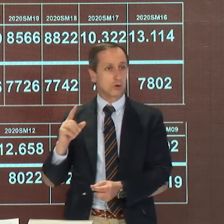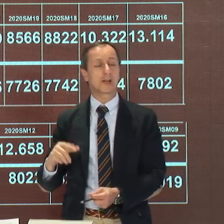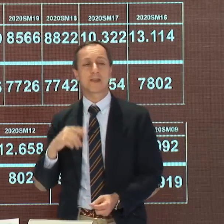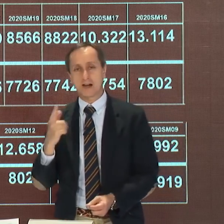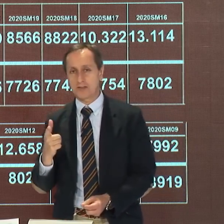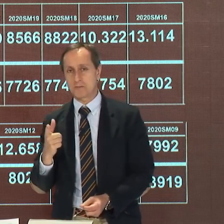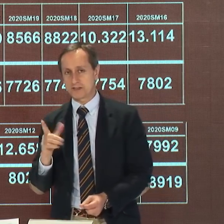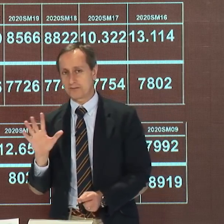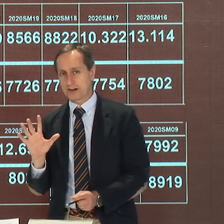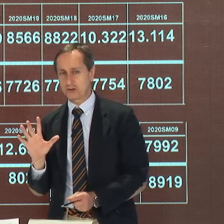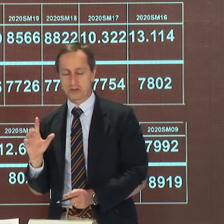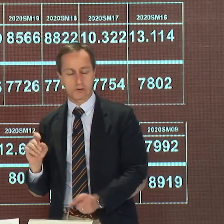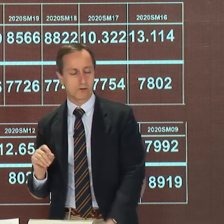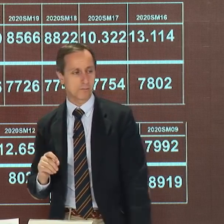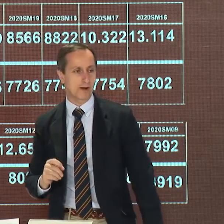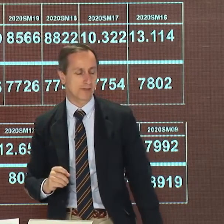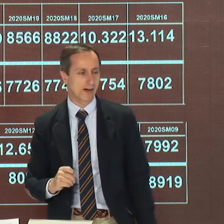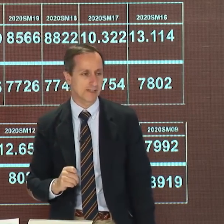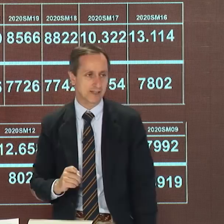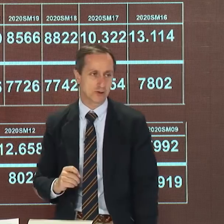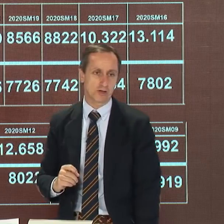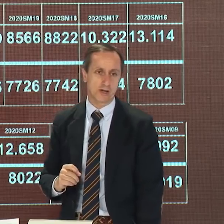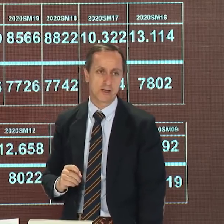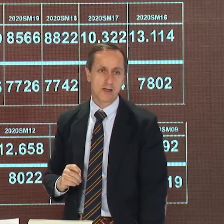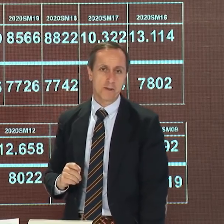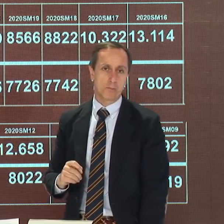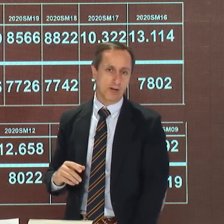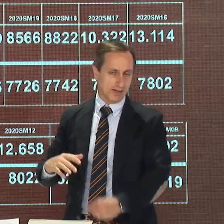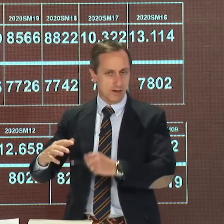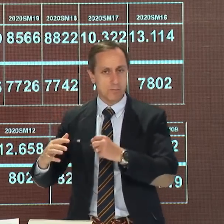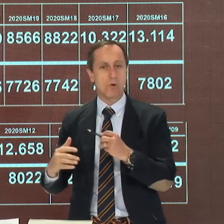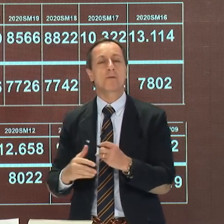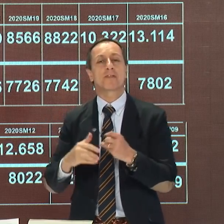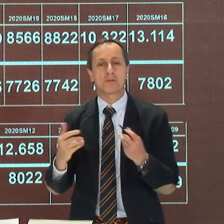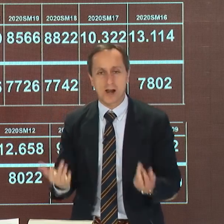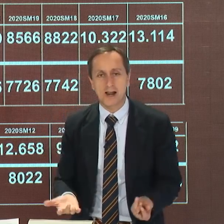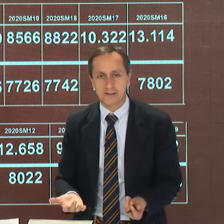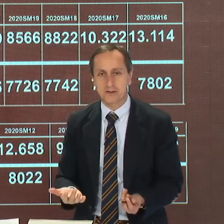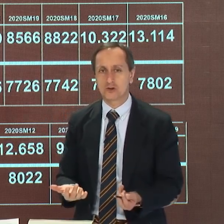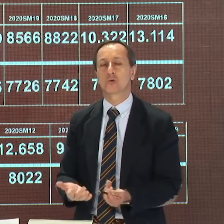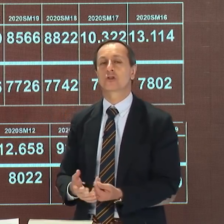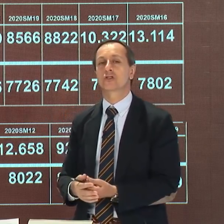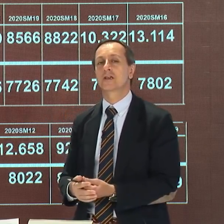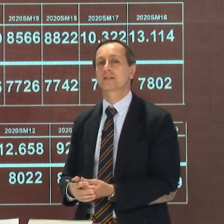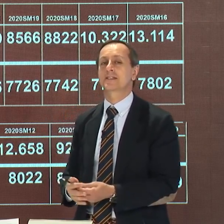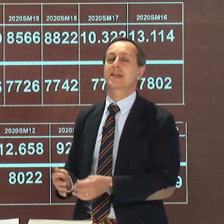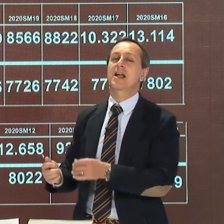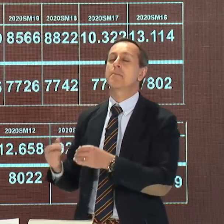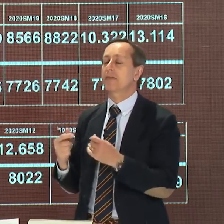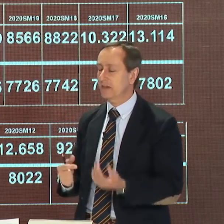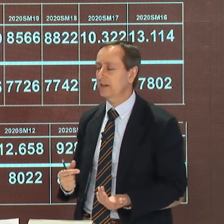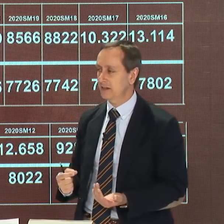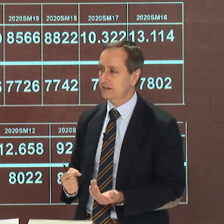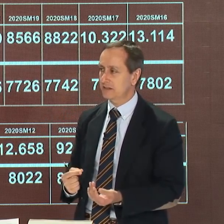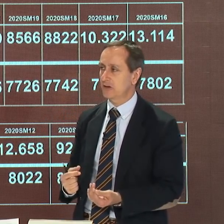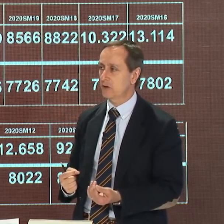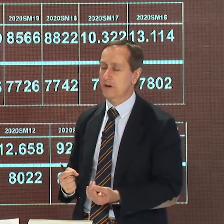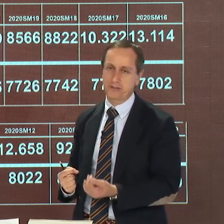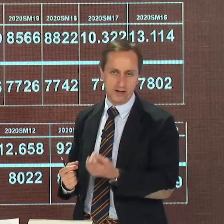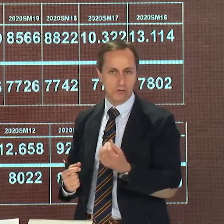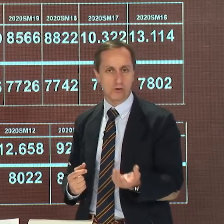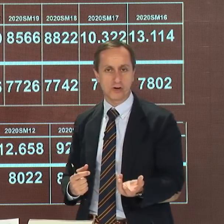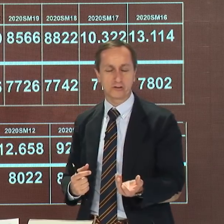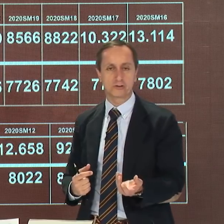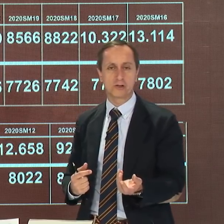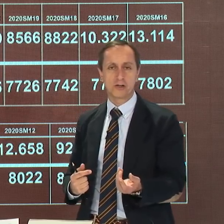otra declaración más de Fernando Simón para cerrar esta historia. Porque aquí vuelve a hacer un alarde de los suyos, de esta incapacidad que tiene este